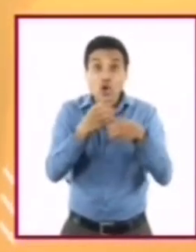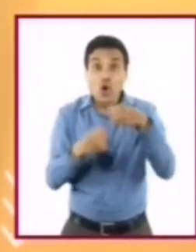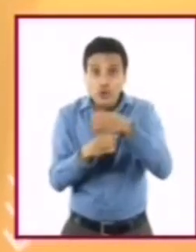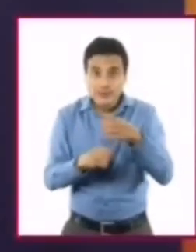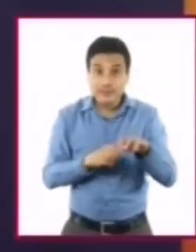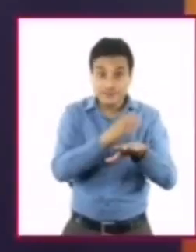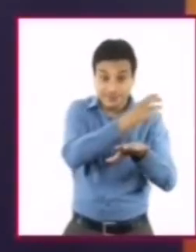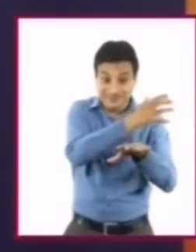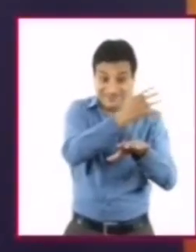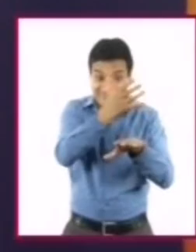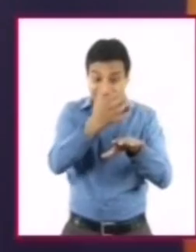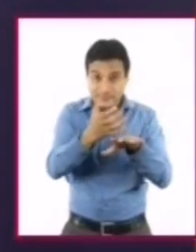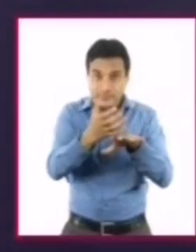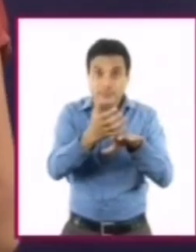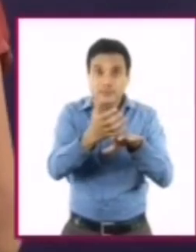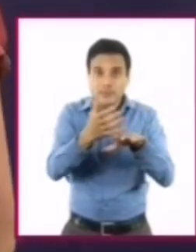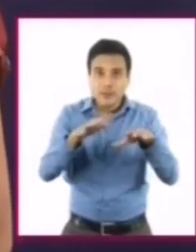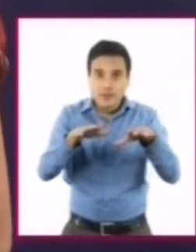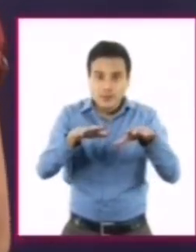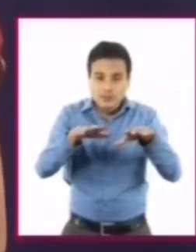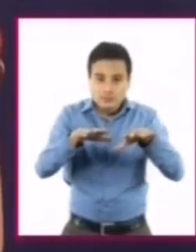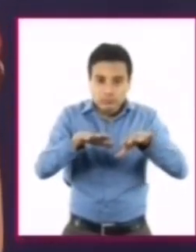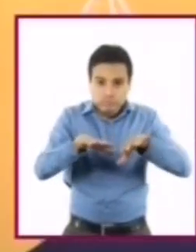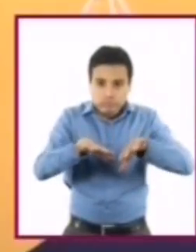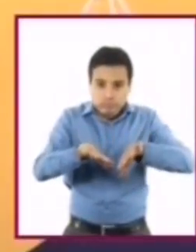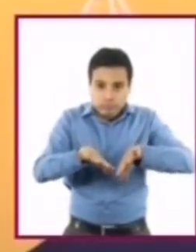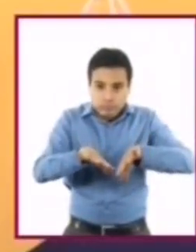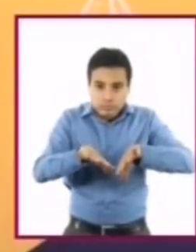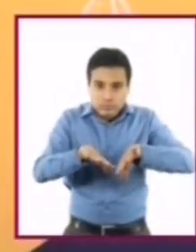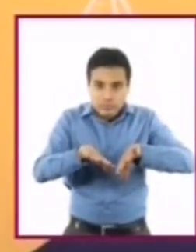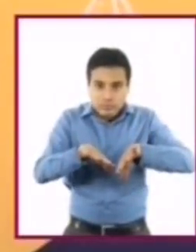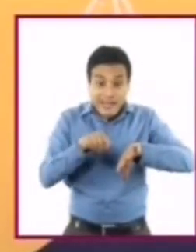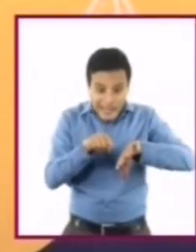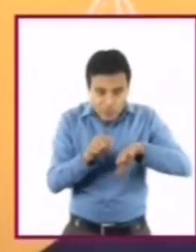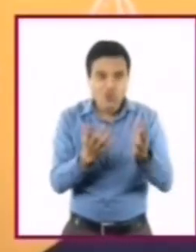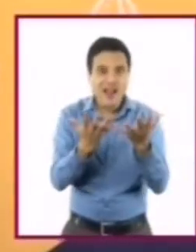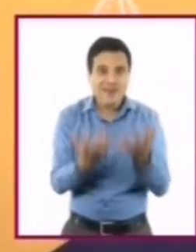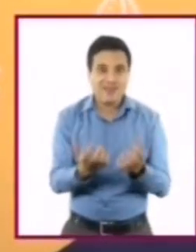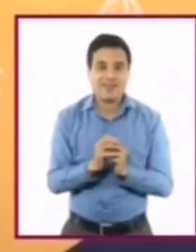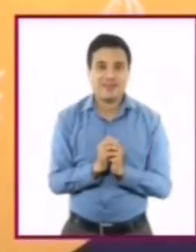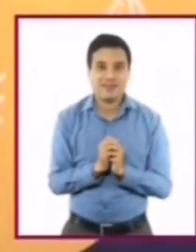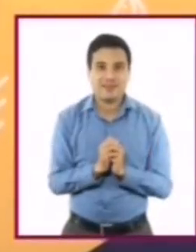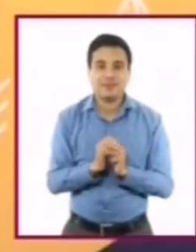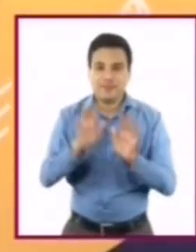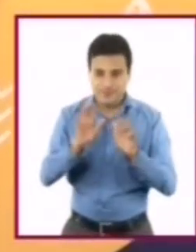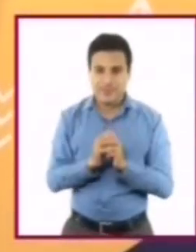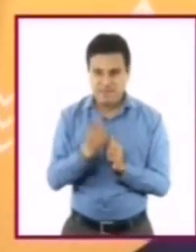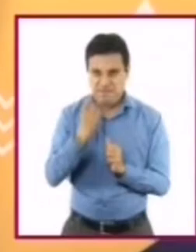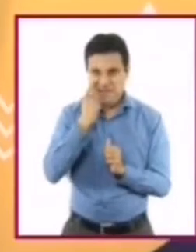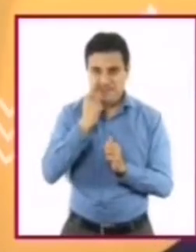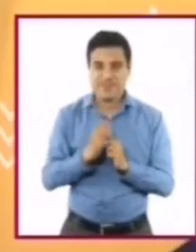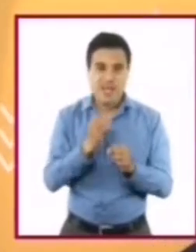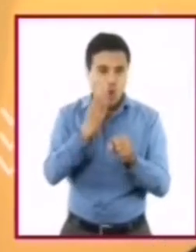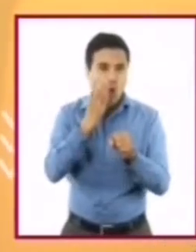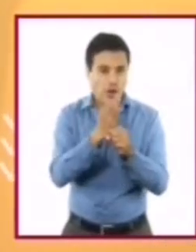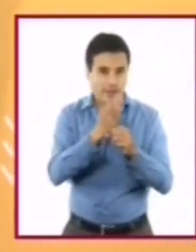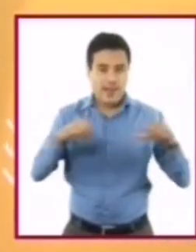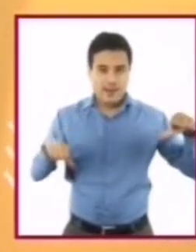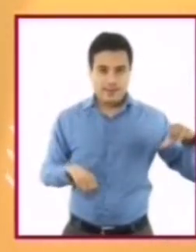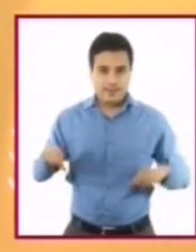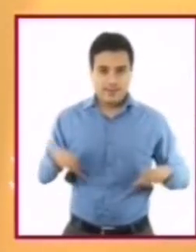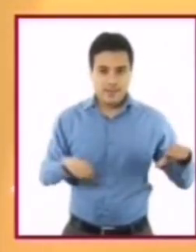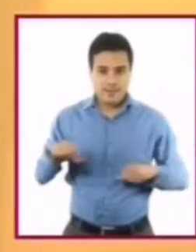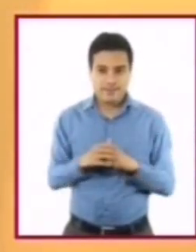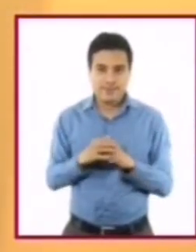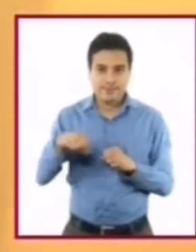ponen sobre ella. Ah, qué interesante. ¿Qué te parece si me ayudas y realizamos una actividad?